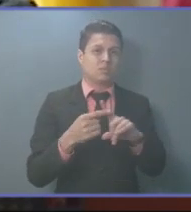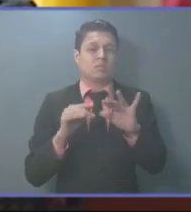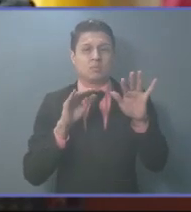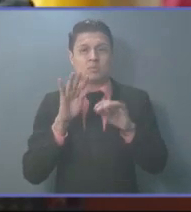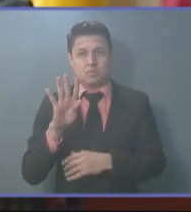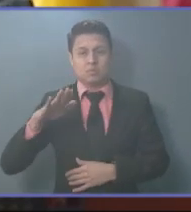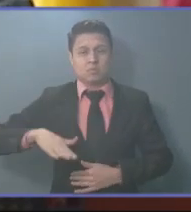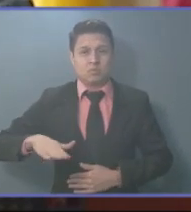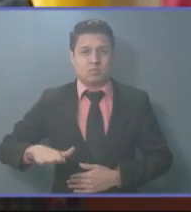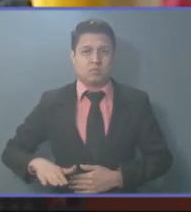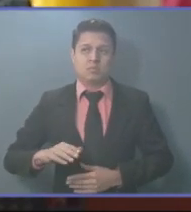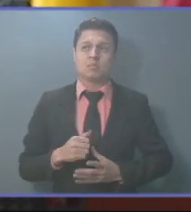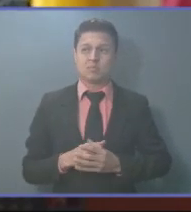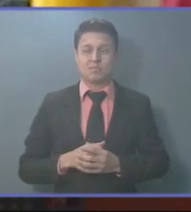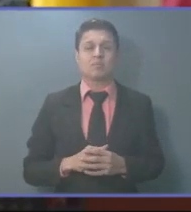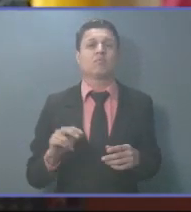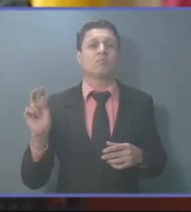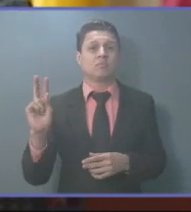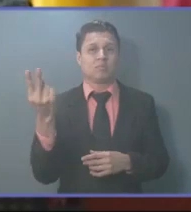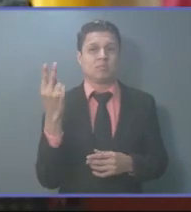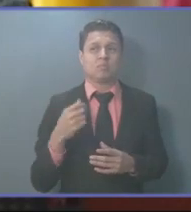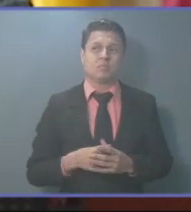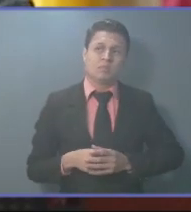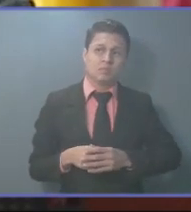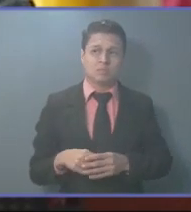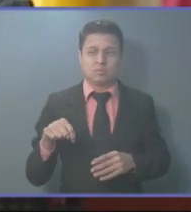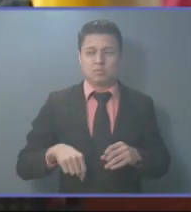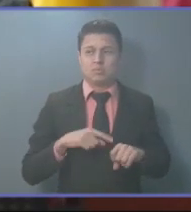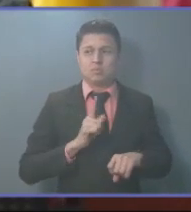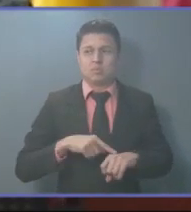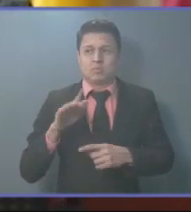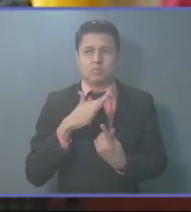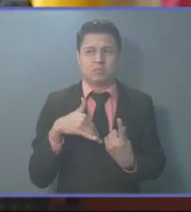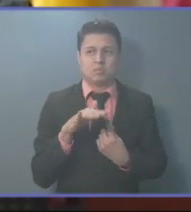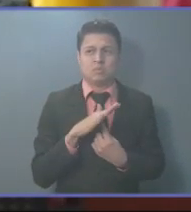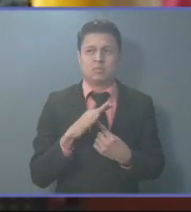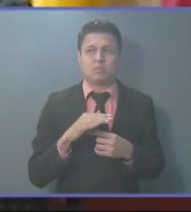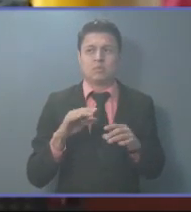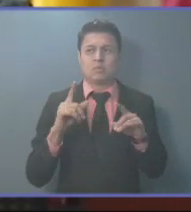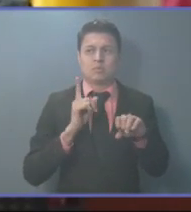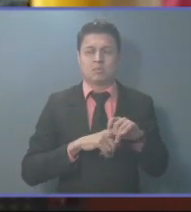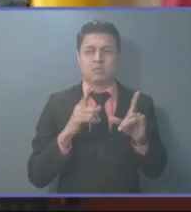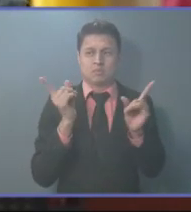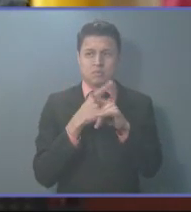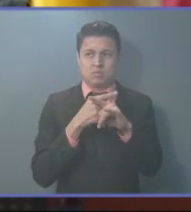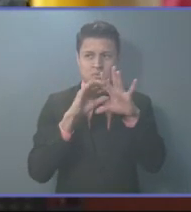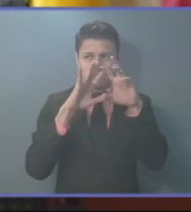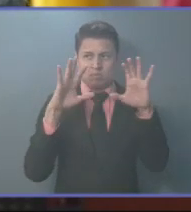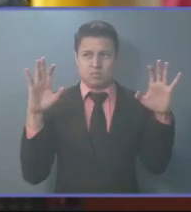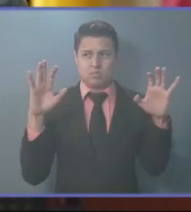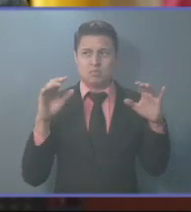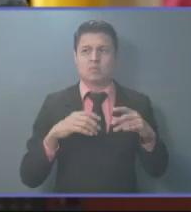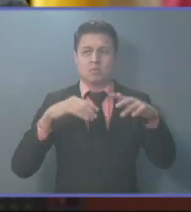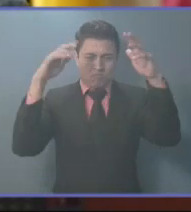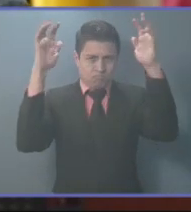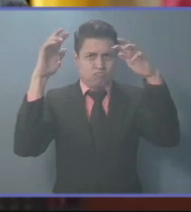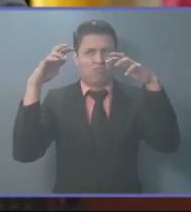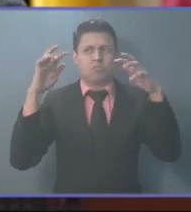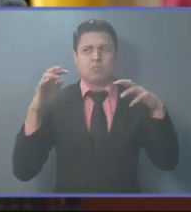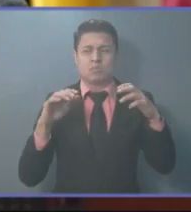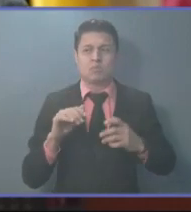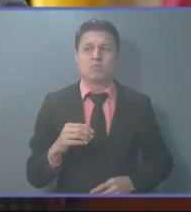16 horas o manu 2 que la actual situación climática generada por la tormenta tropical